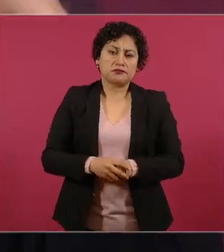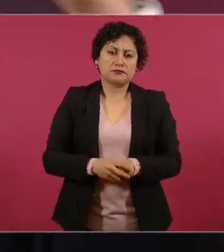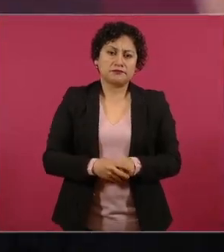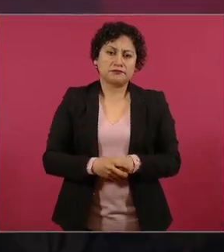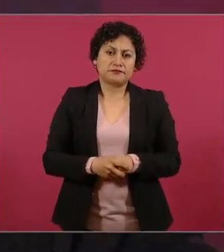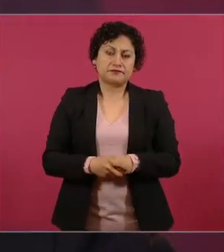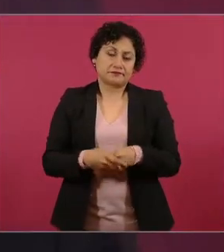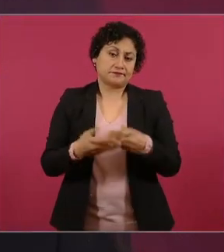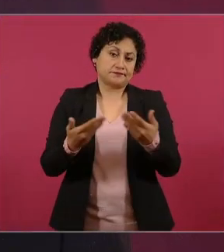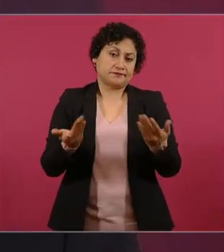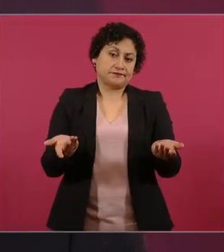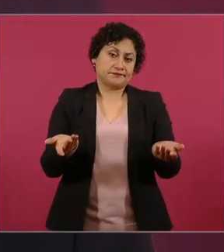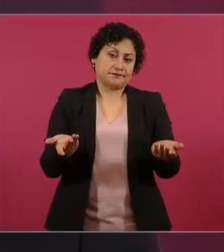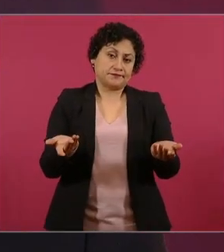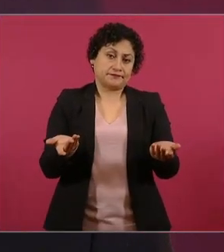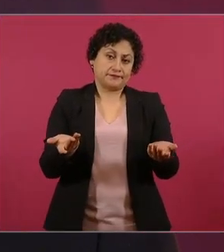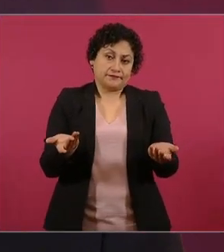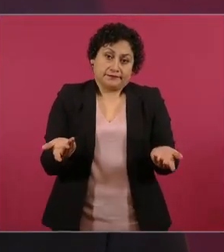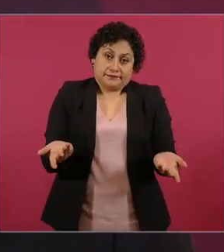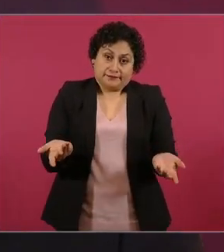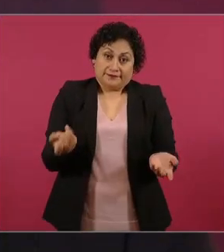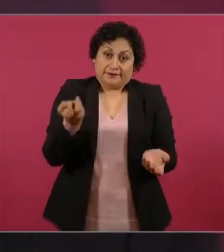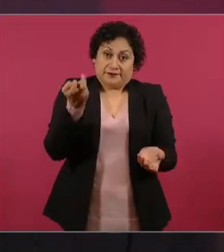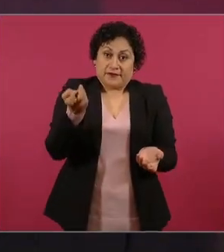Ese es el ejemplo.